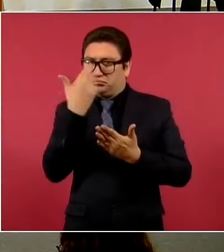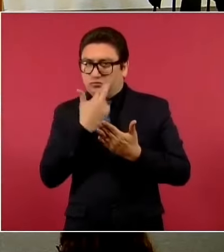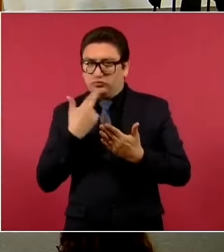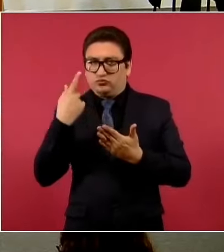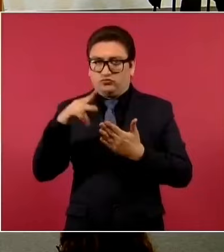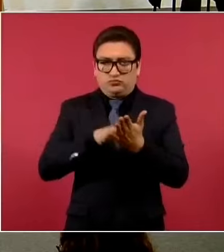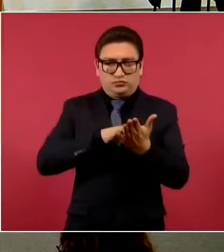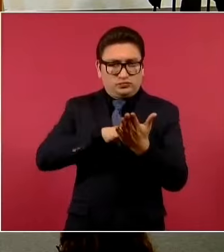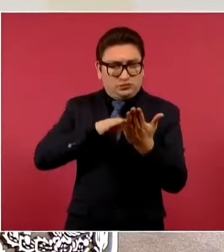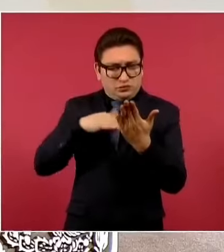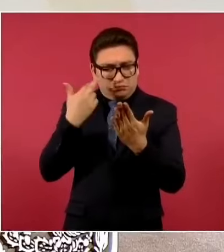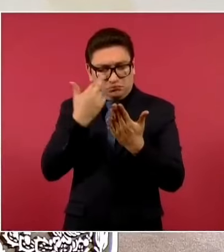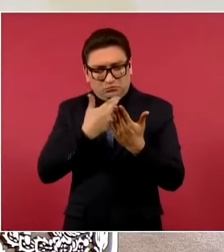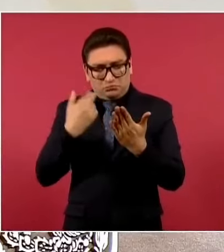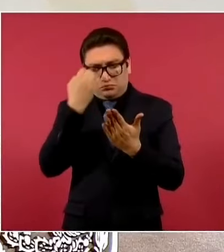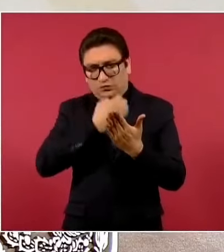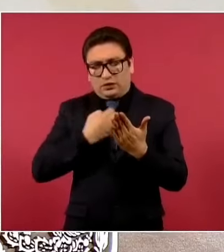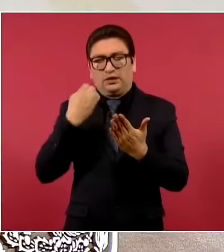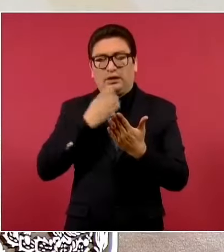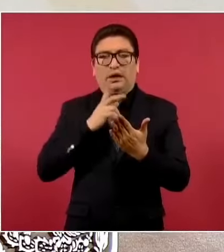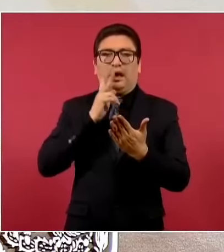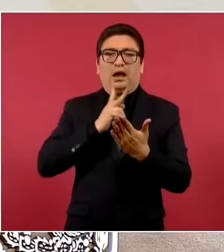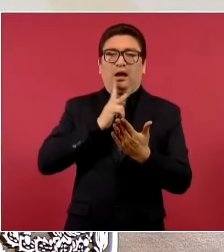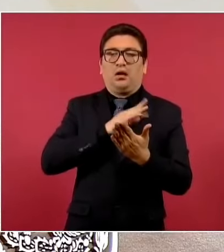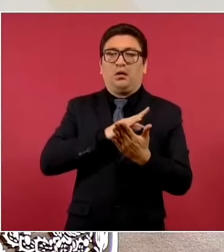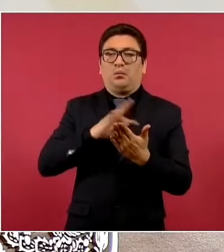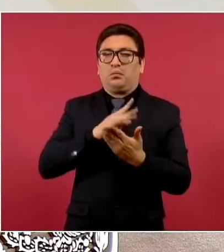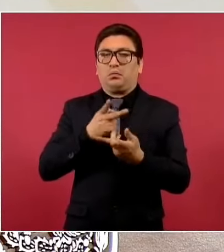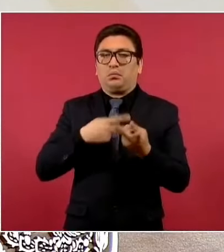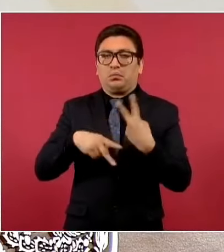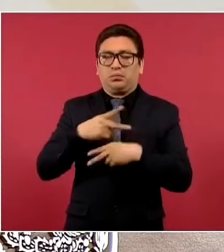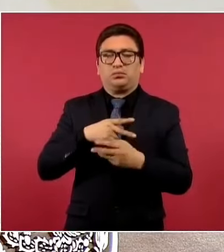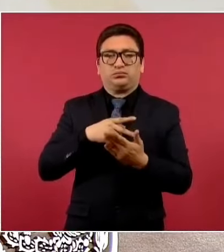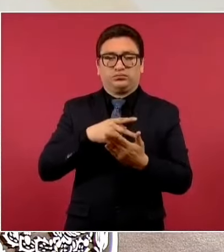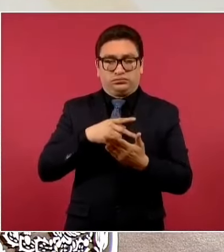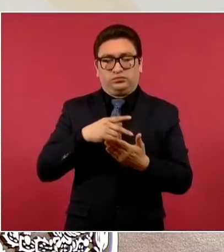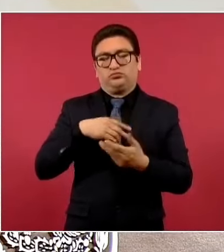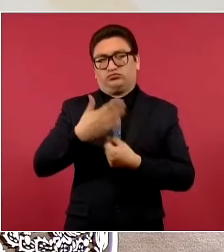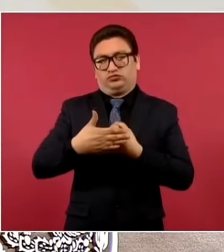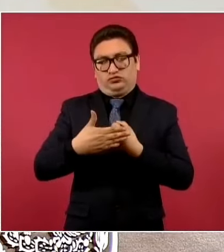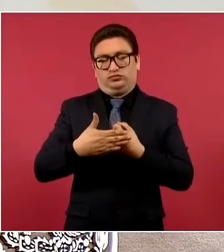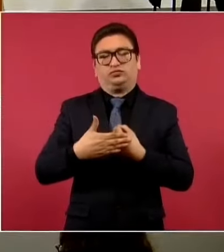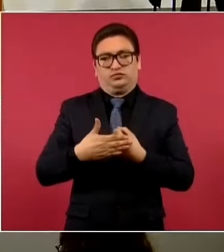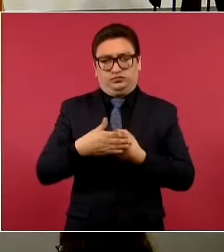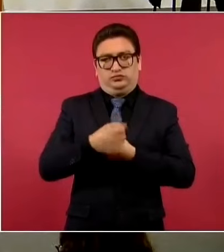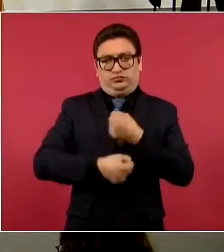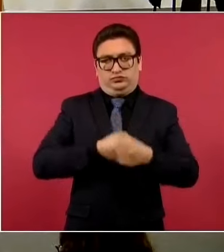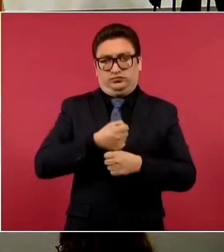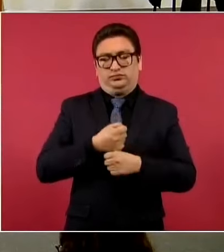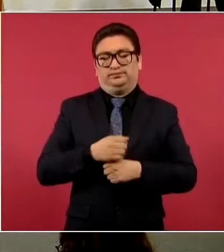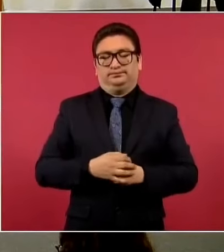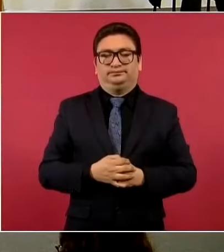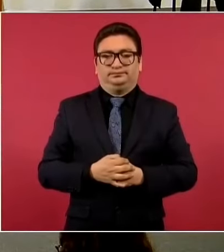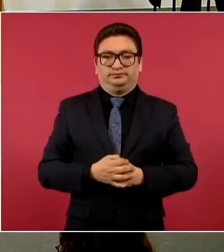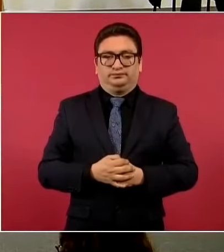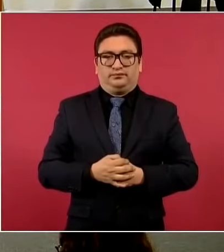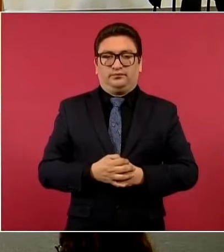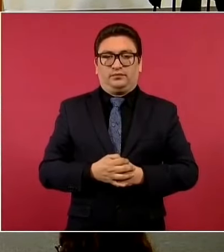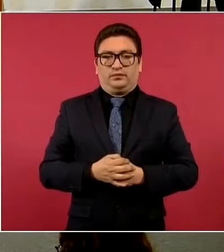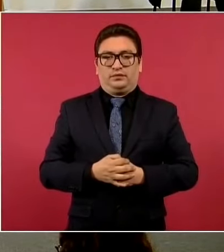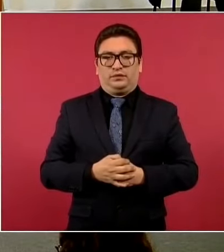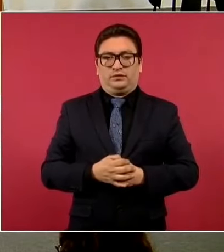los documentos para poder ya empezar a recibirlos empezando el próximo año. Por